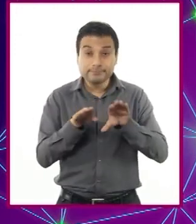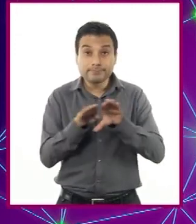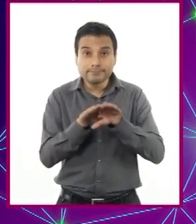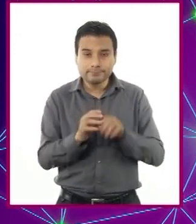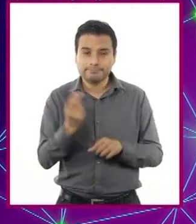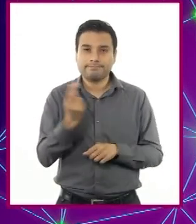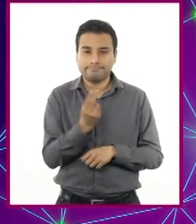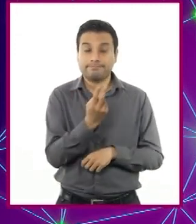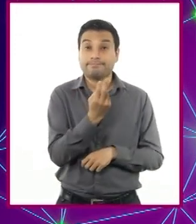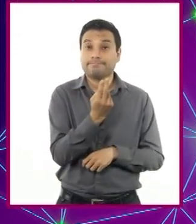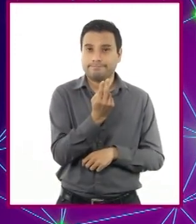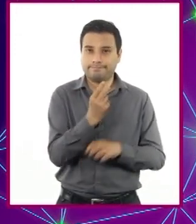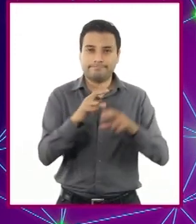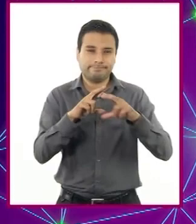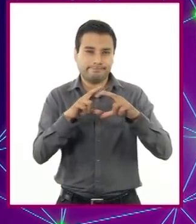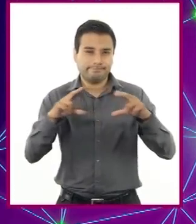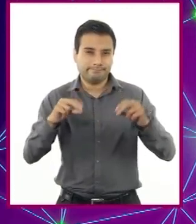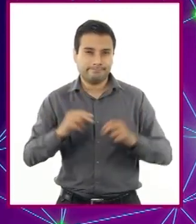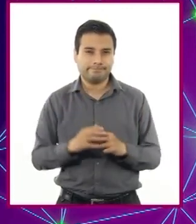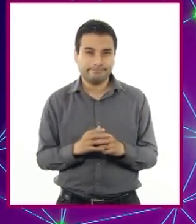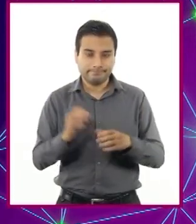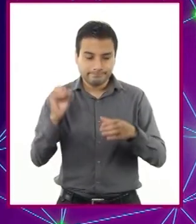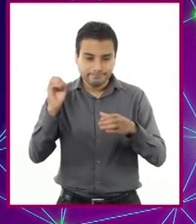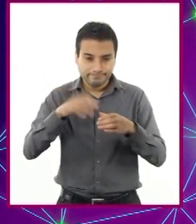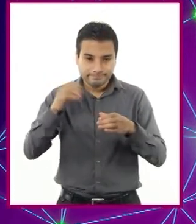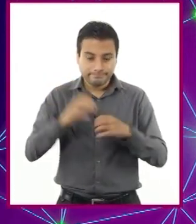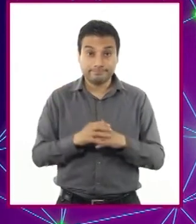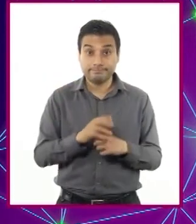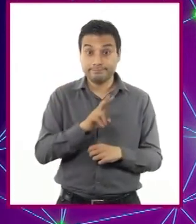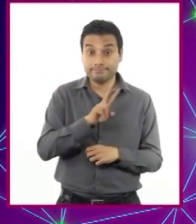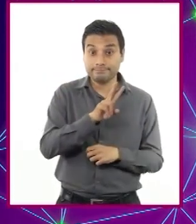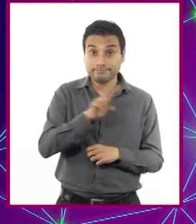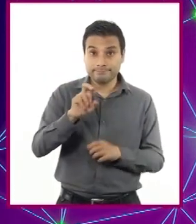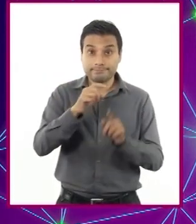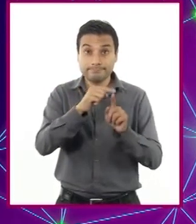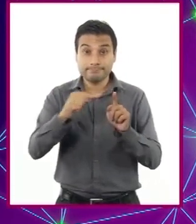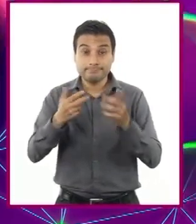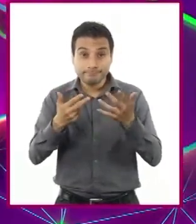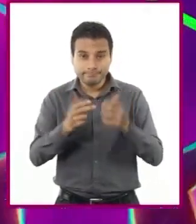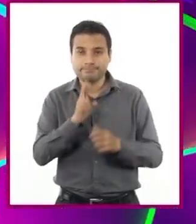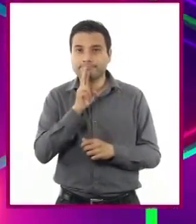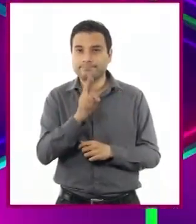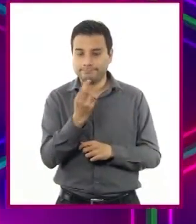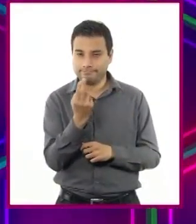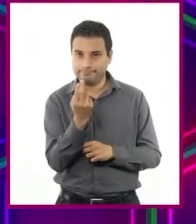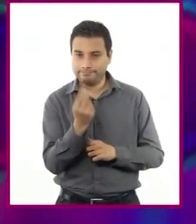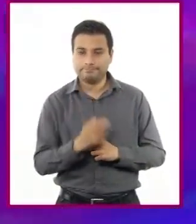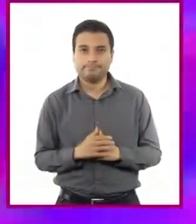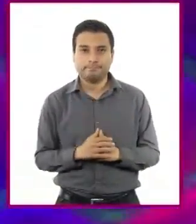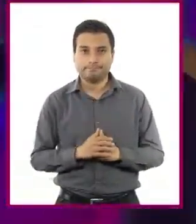necesitan 25 cubitos. Claro, porque 200 entre 8 dan 25.